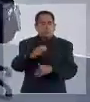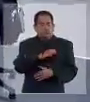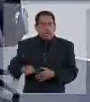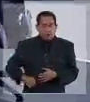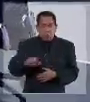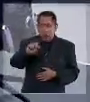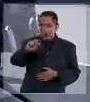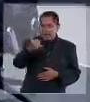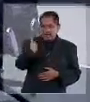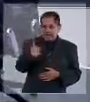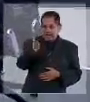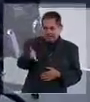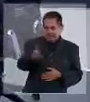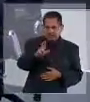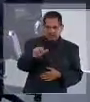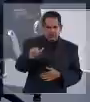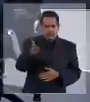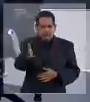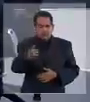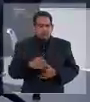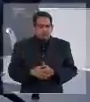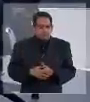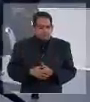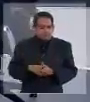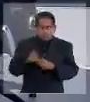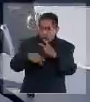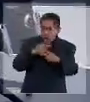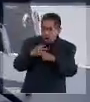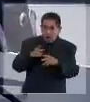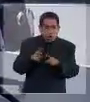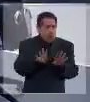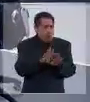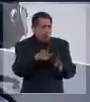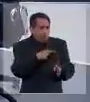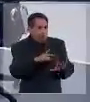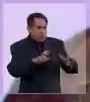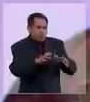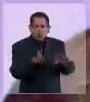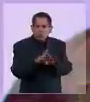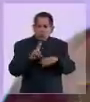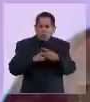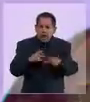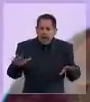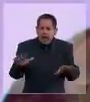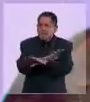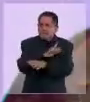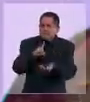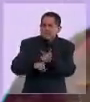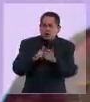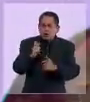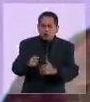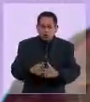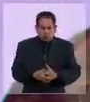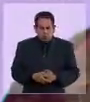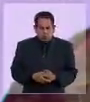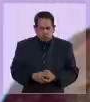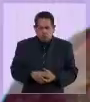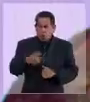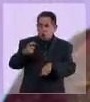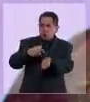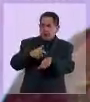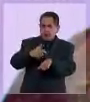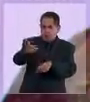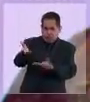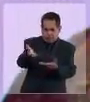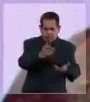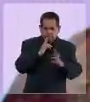pregunta. ¿El IBU va a arreglar el problema de pobreza? ¿Usted cree que van a cambiar los números en cuánto tiempo? Es su tiempo, es su bolsa de